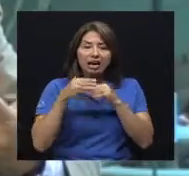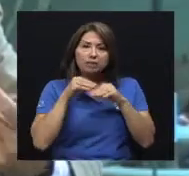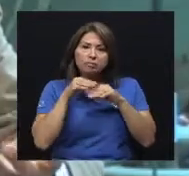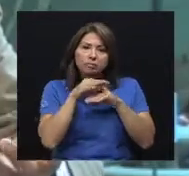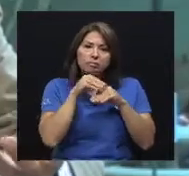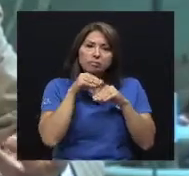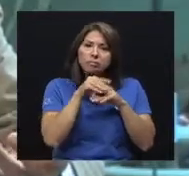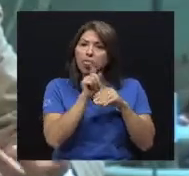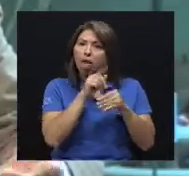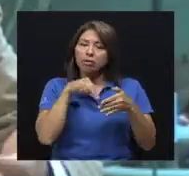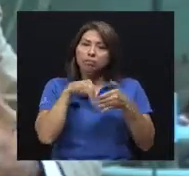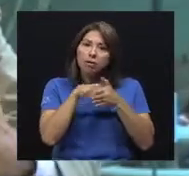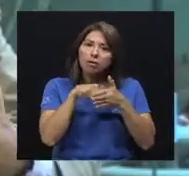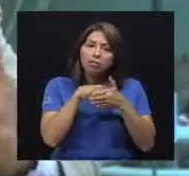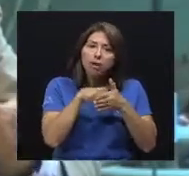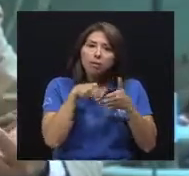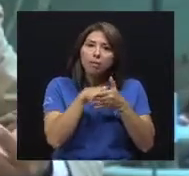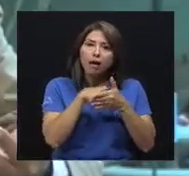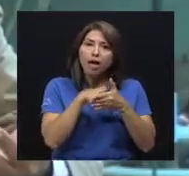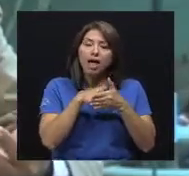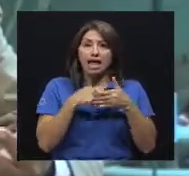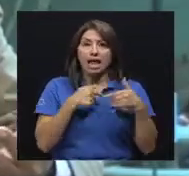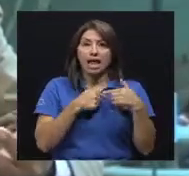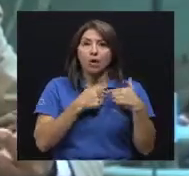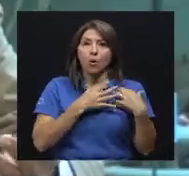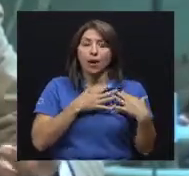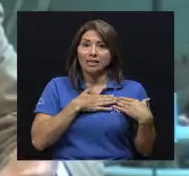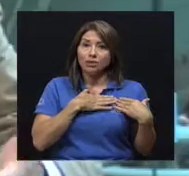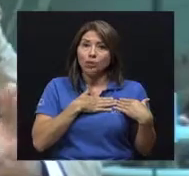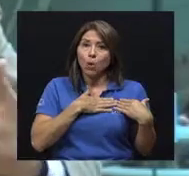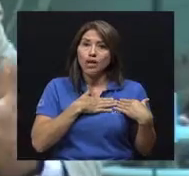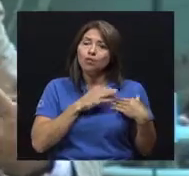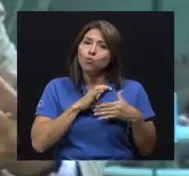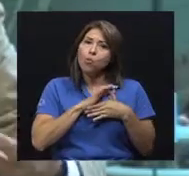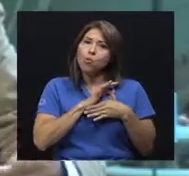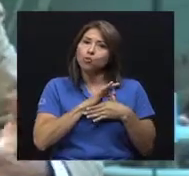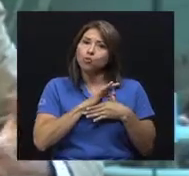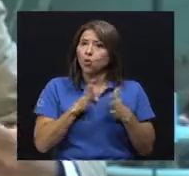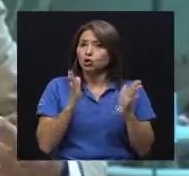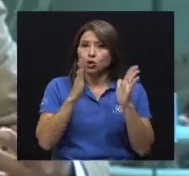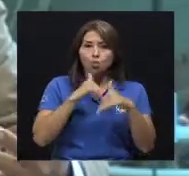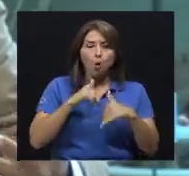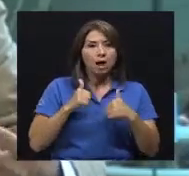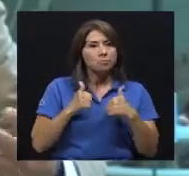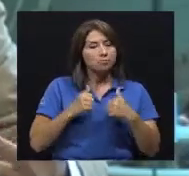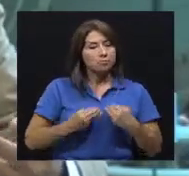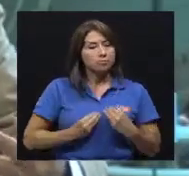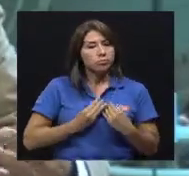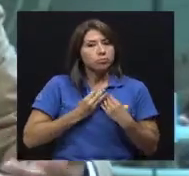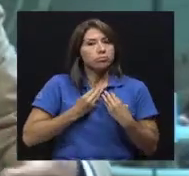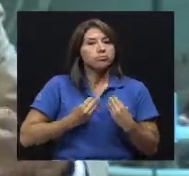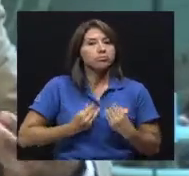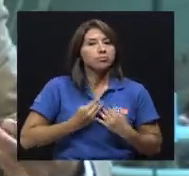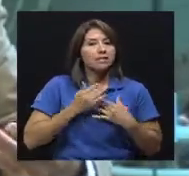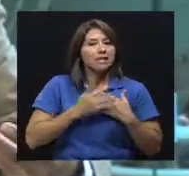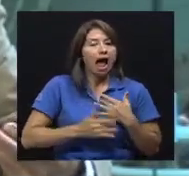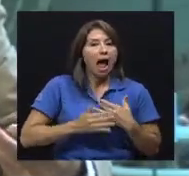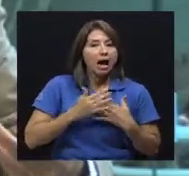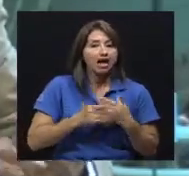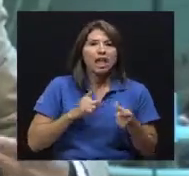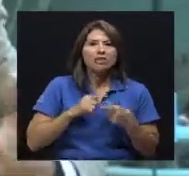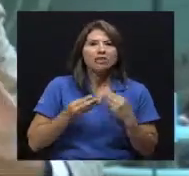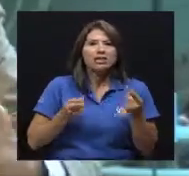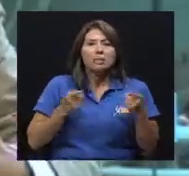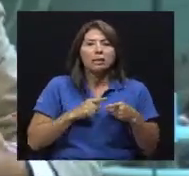Como el corazón es un músculo, al no recibir suficiente sangre, es el equivalente a estar haciendo ejercicio y que el músculo se